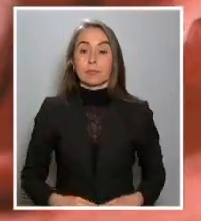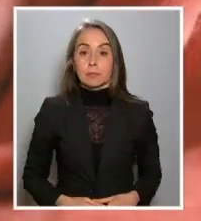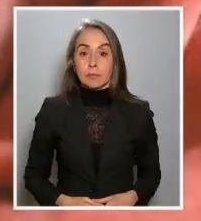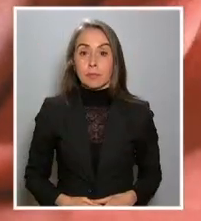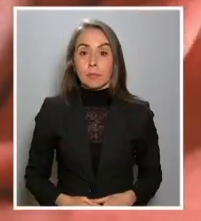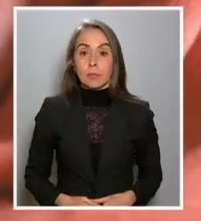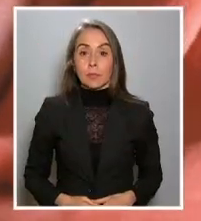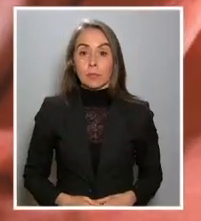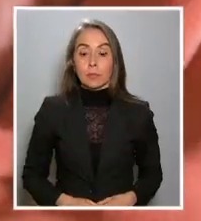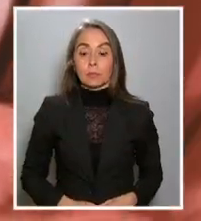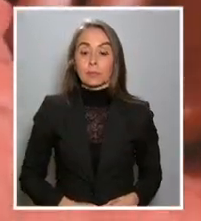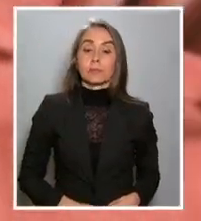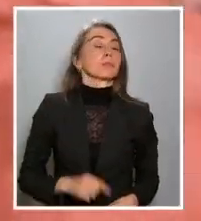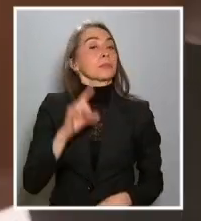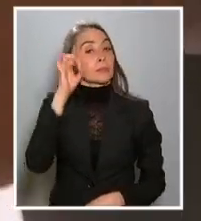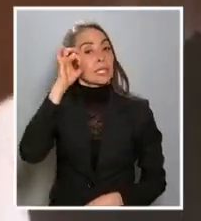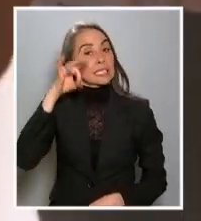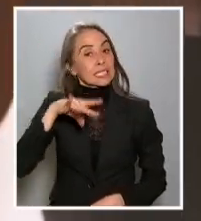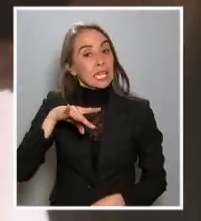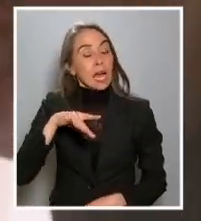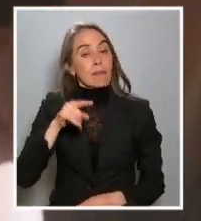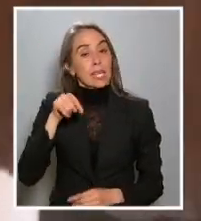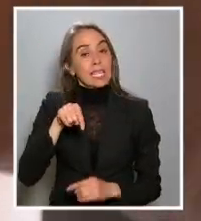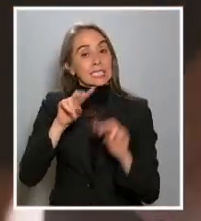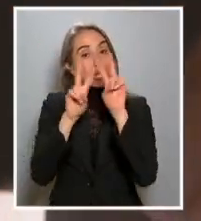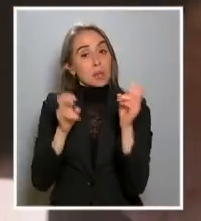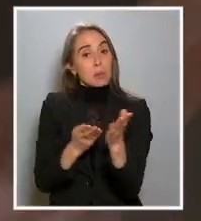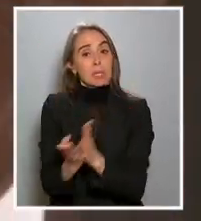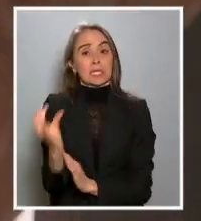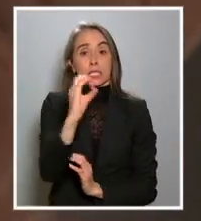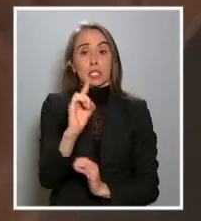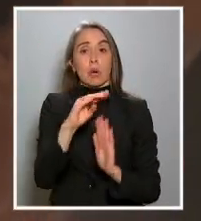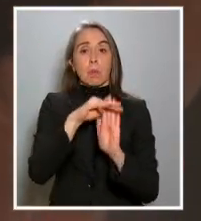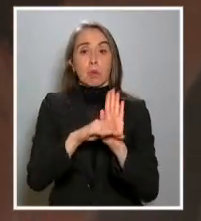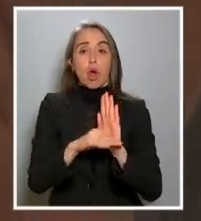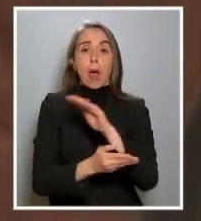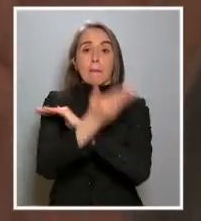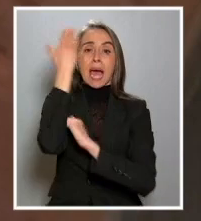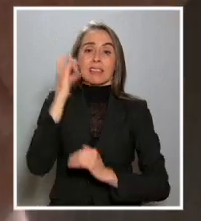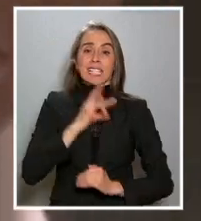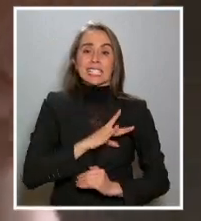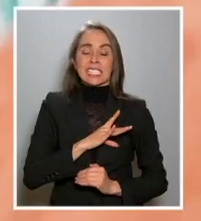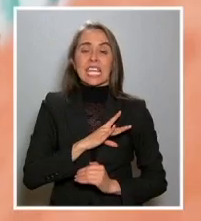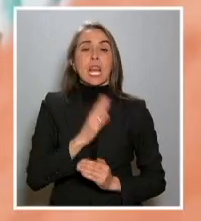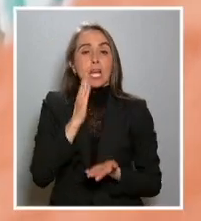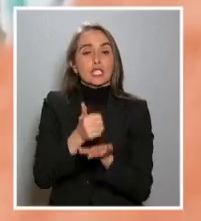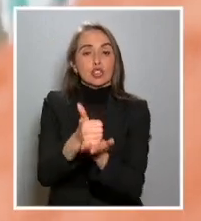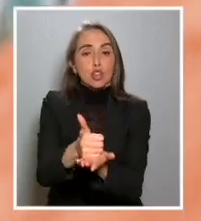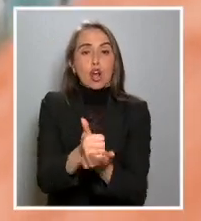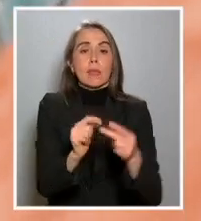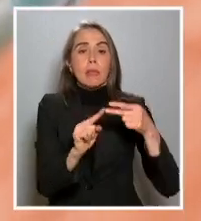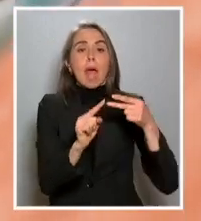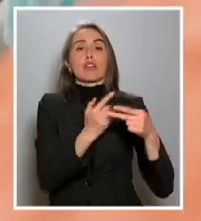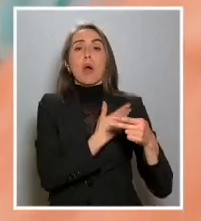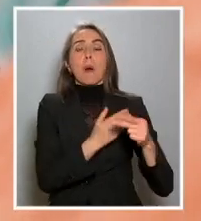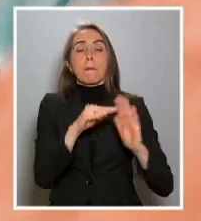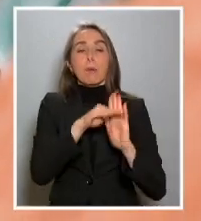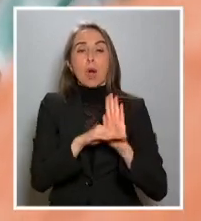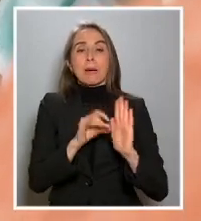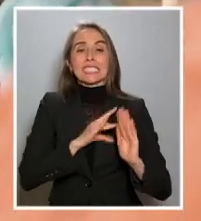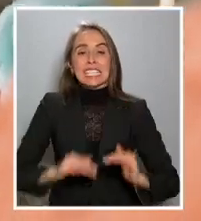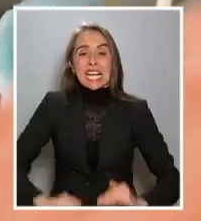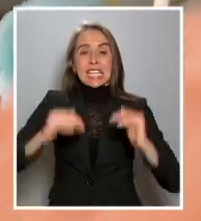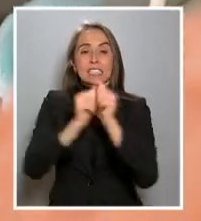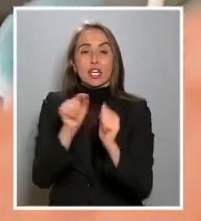Ahora, sabemos que en esto no partimos de cero. El programa Chile Solidario, Chile Crece Contigo, de los presidentes Lagos y